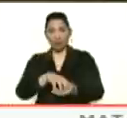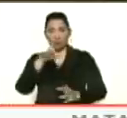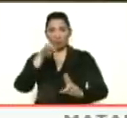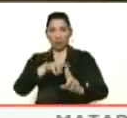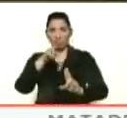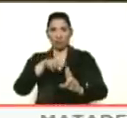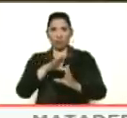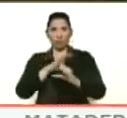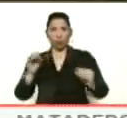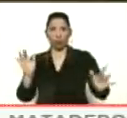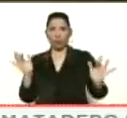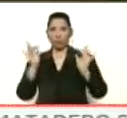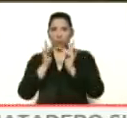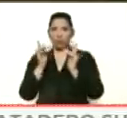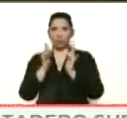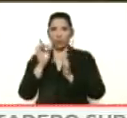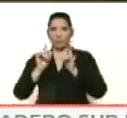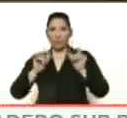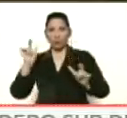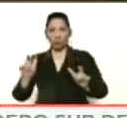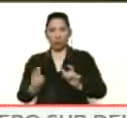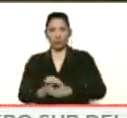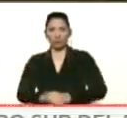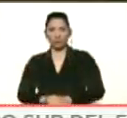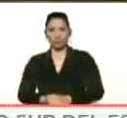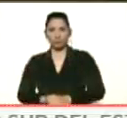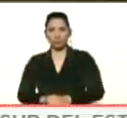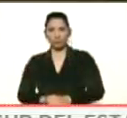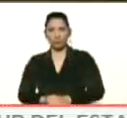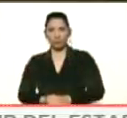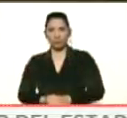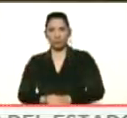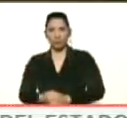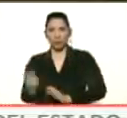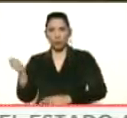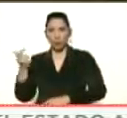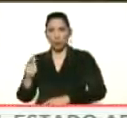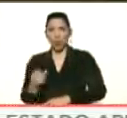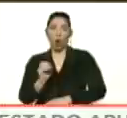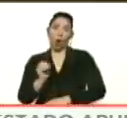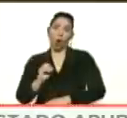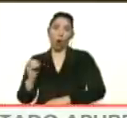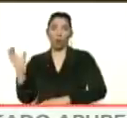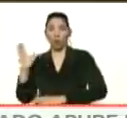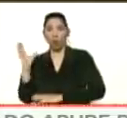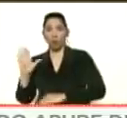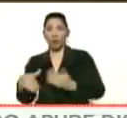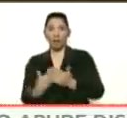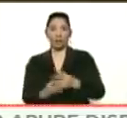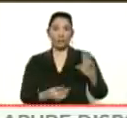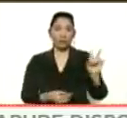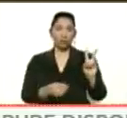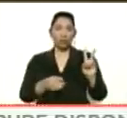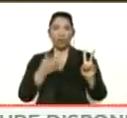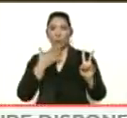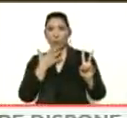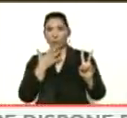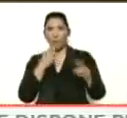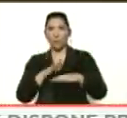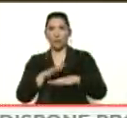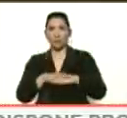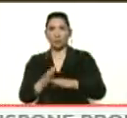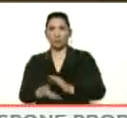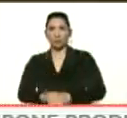todos corresponden a personas que han tenido viajes o desde Colombia hacia Venezuela, como es el caso